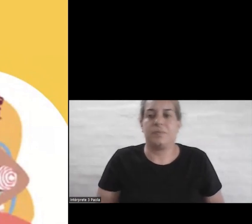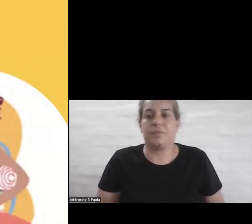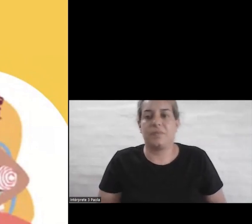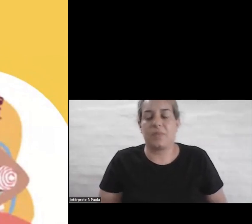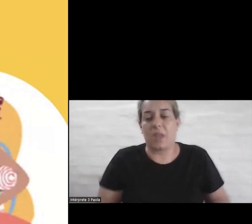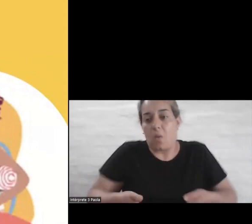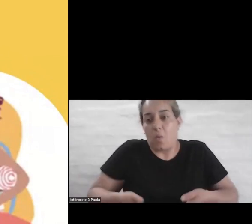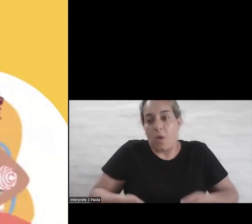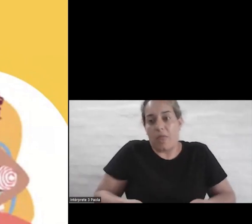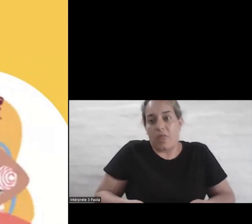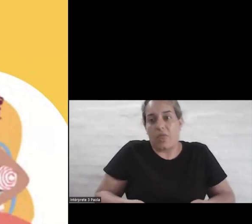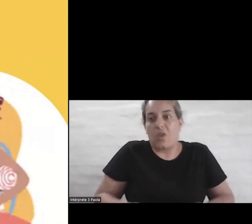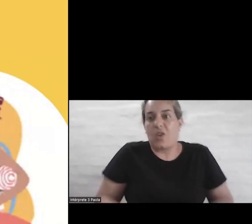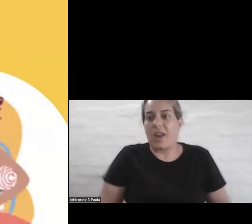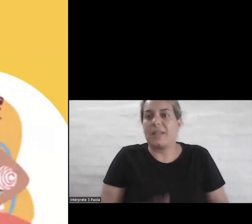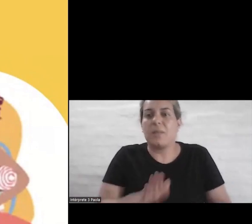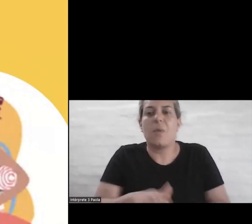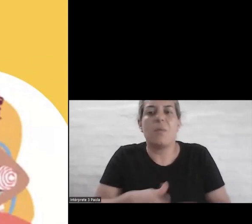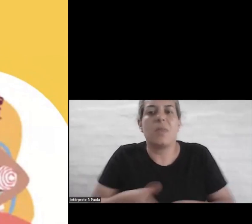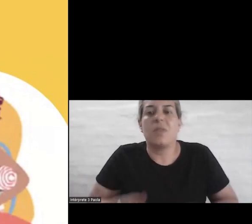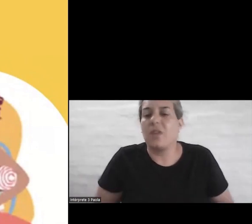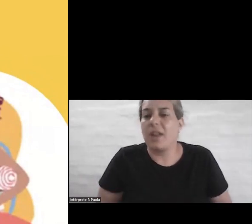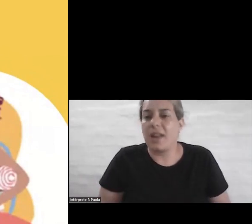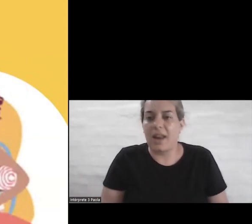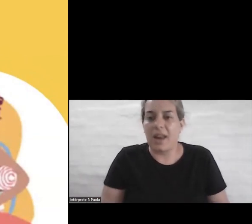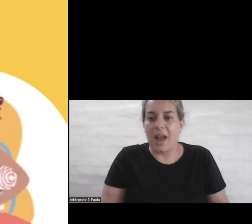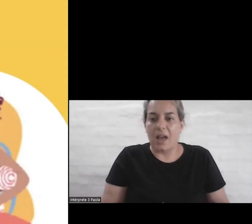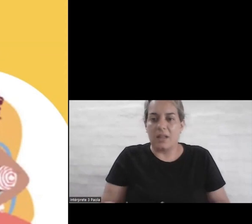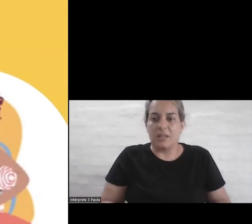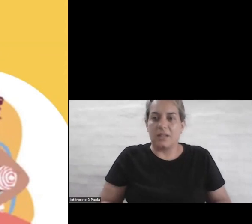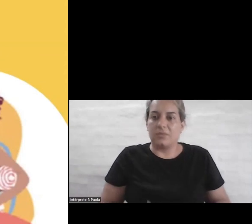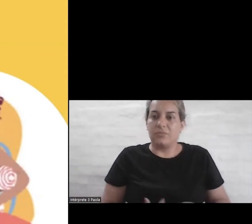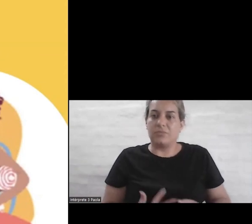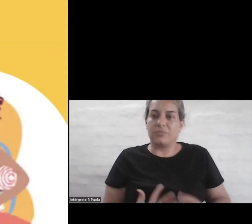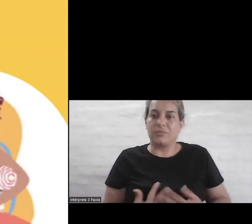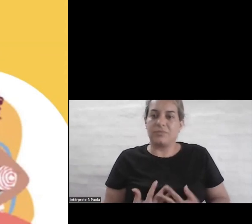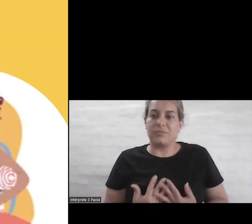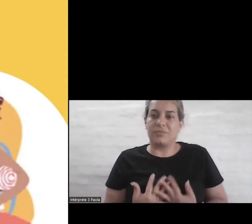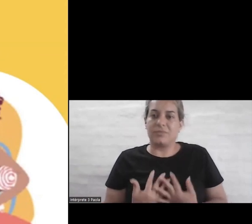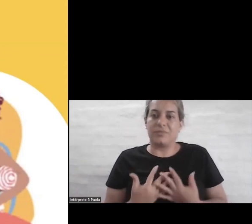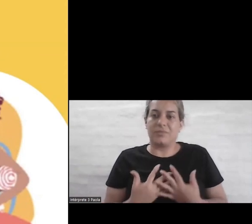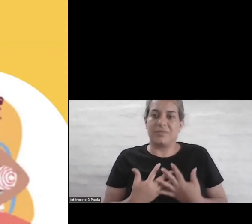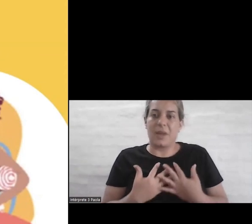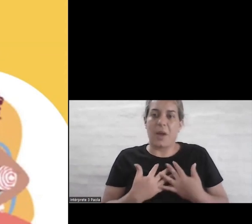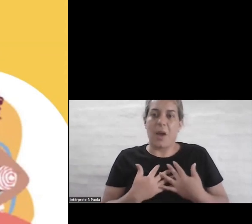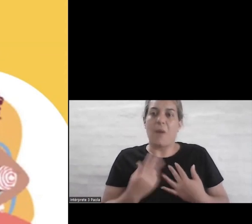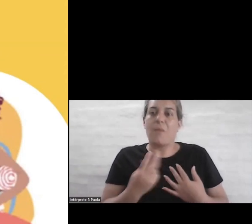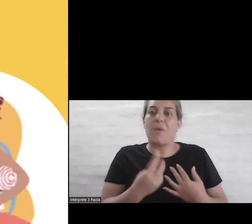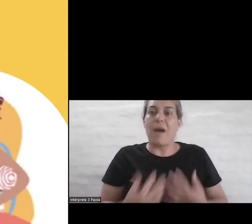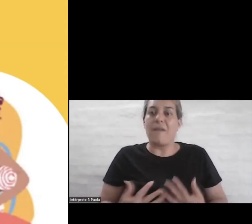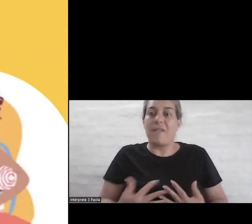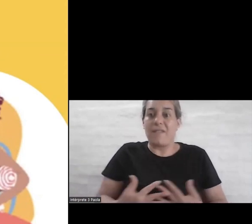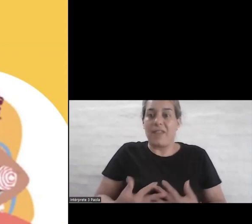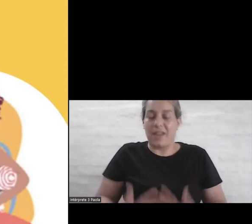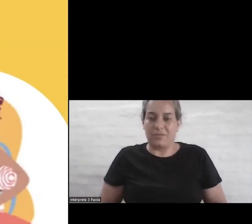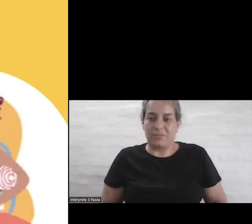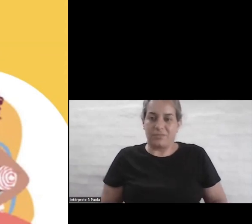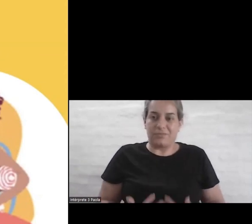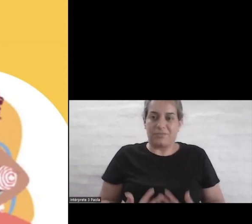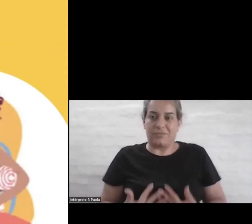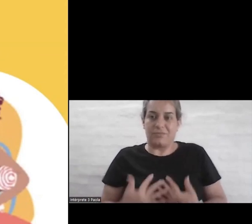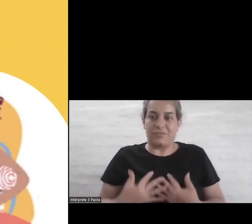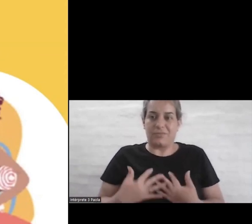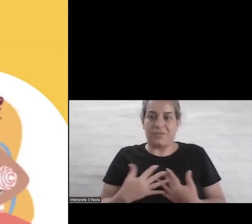el bebé encima del vientre de la madre, el bebé va rectando y va subiendo y buscando, ¿no? Pero si no, bueno, pues tumbada, se deja el bebé va buscando